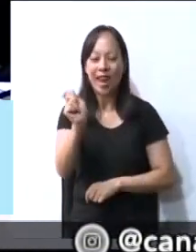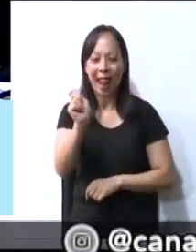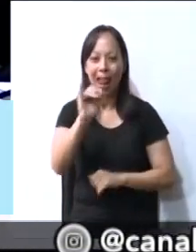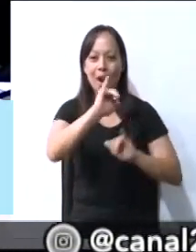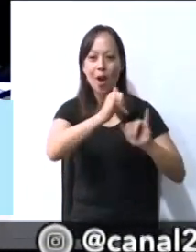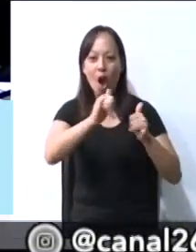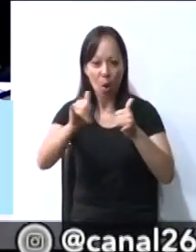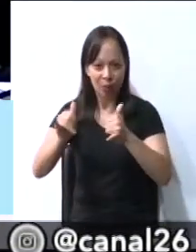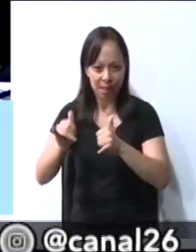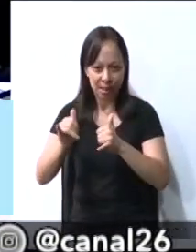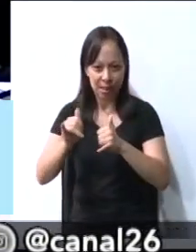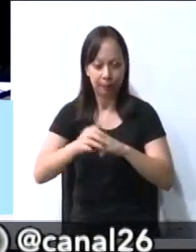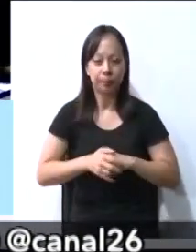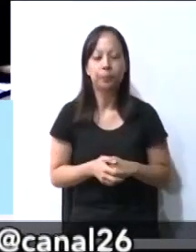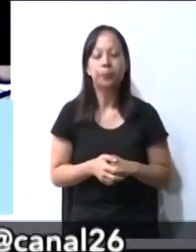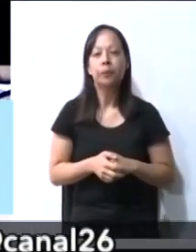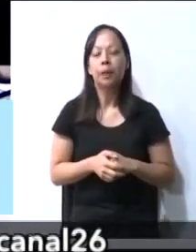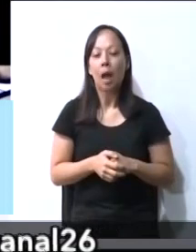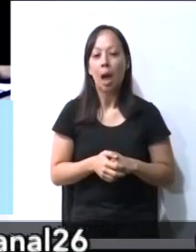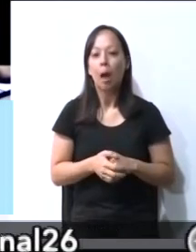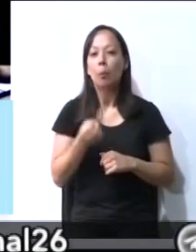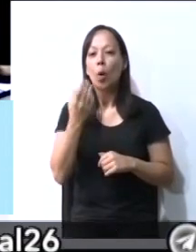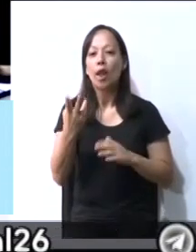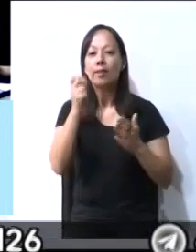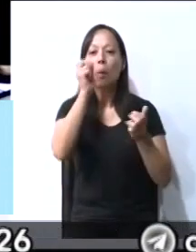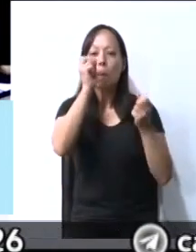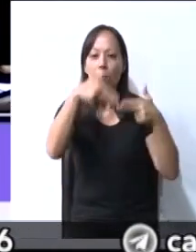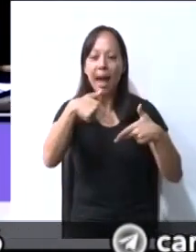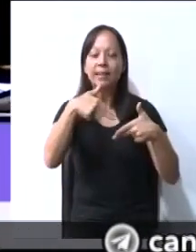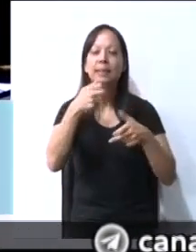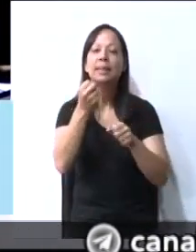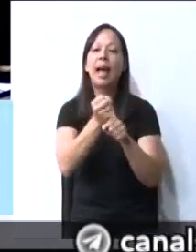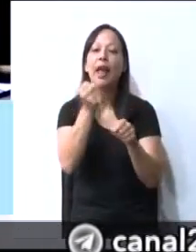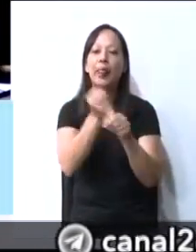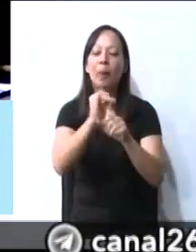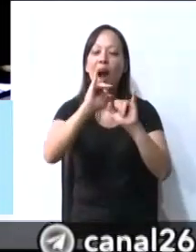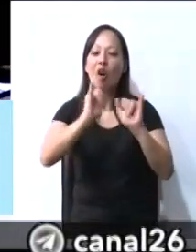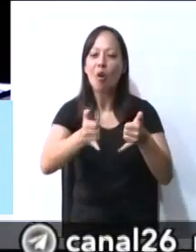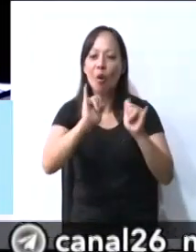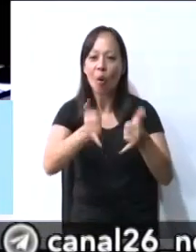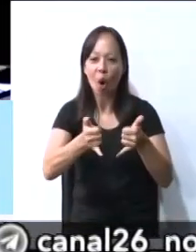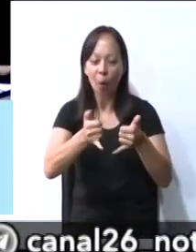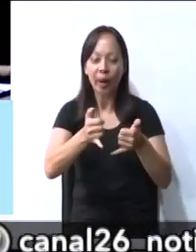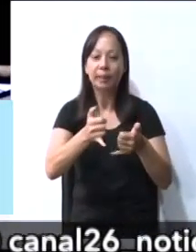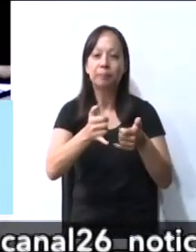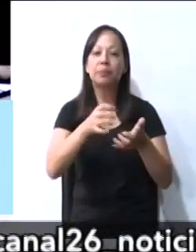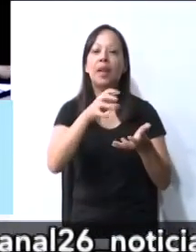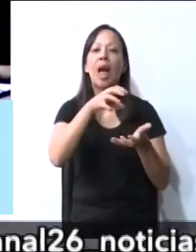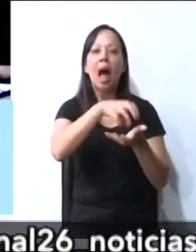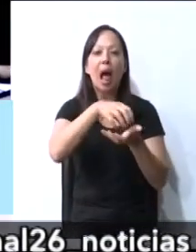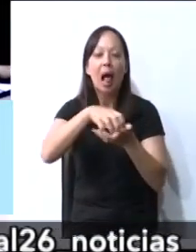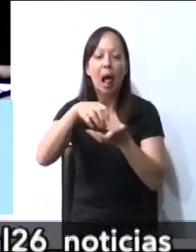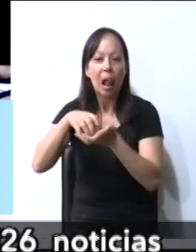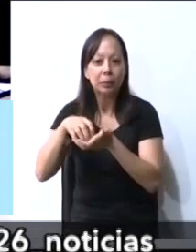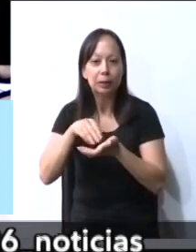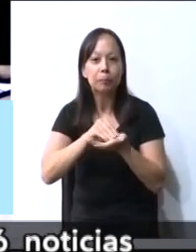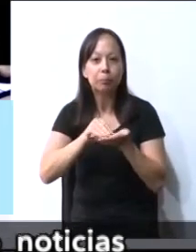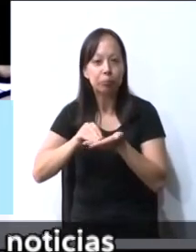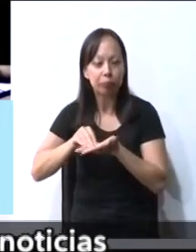las oportunidades. Por eso lanzamos el Plan de Empleo Joven, incentivando a las empresas que les den a los chicos su primera